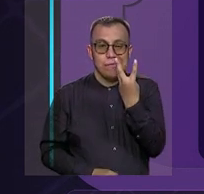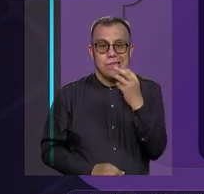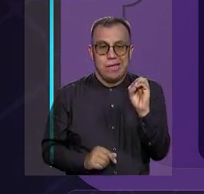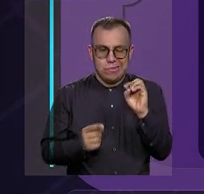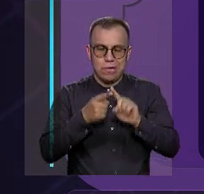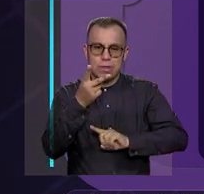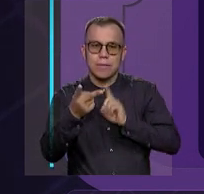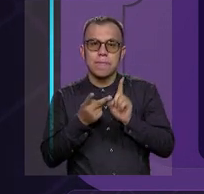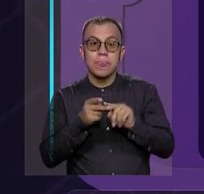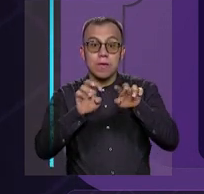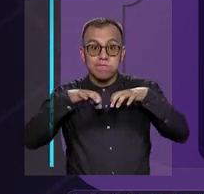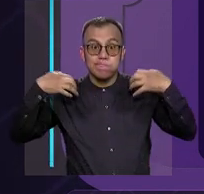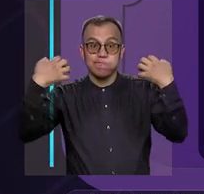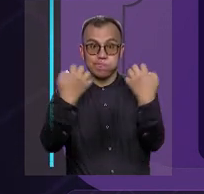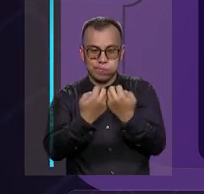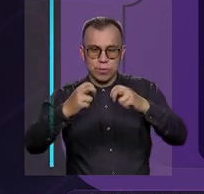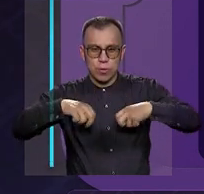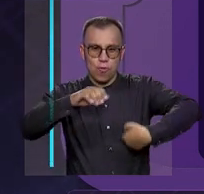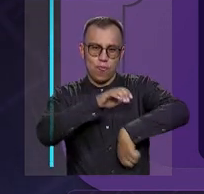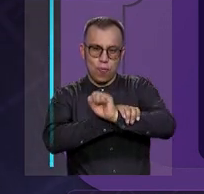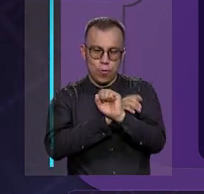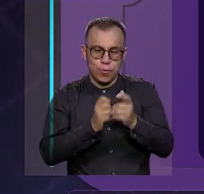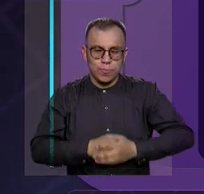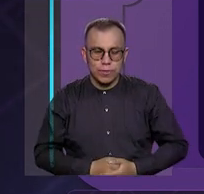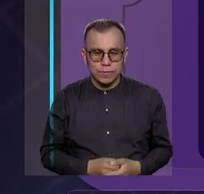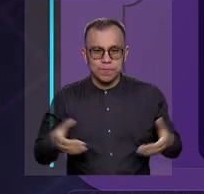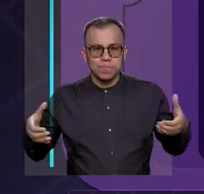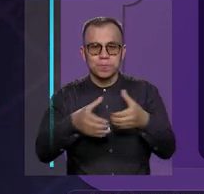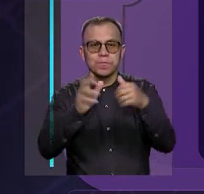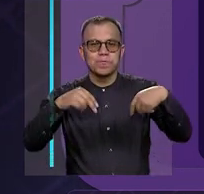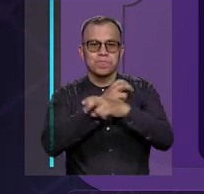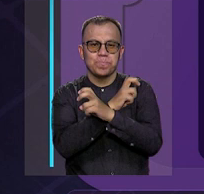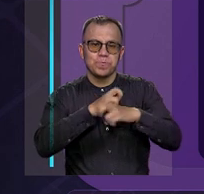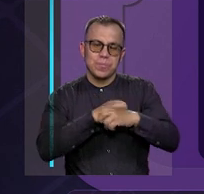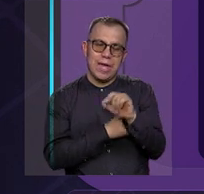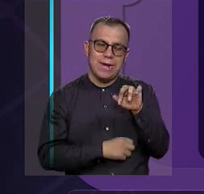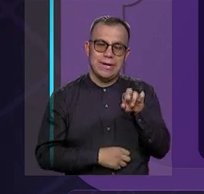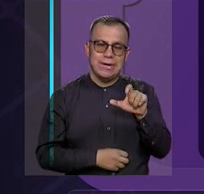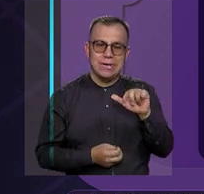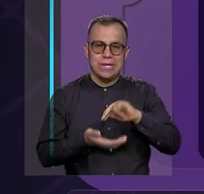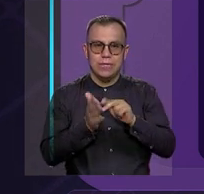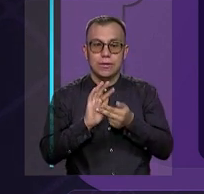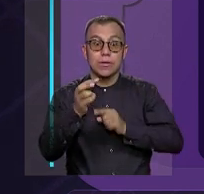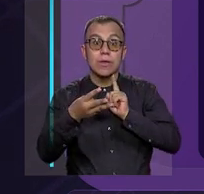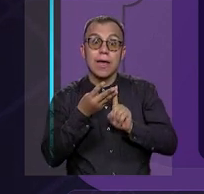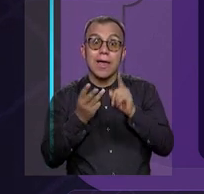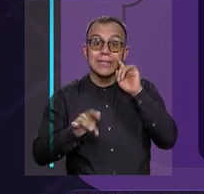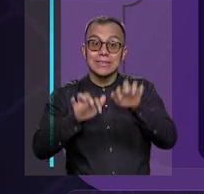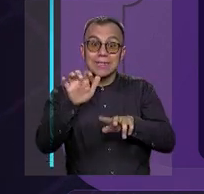30, Estadio El Campín, Parque Enrique Olaya Herrera, Parque Santander, Secretaría de